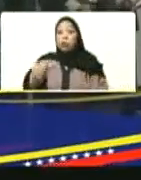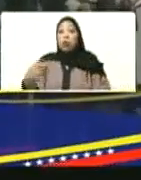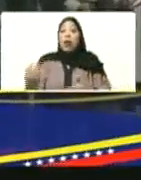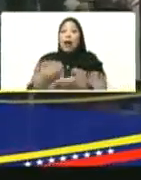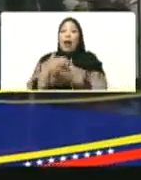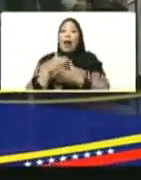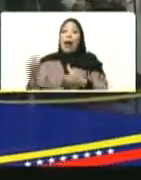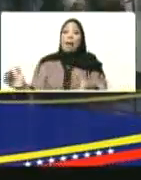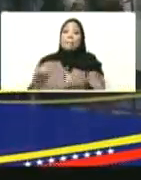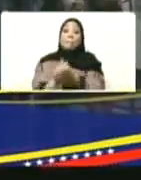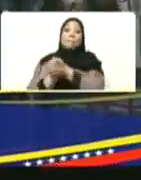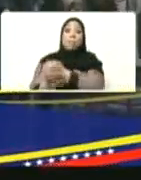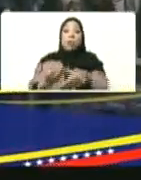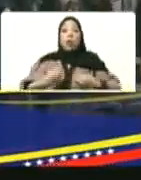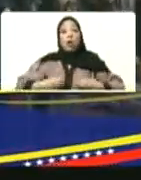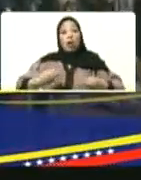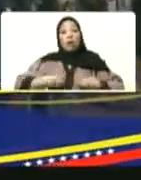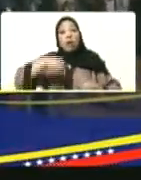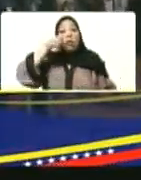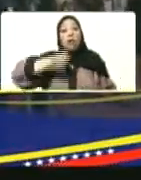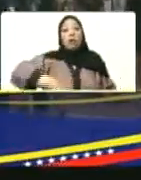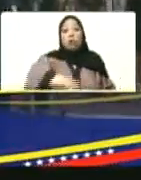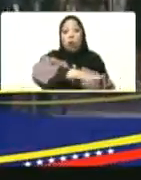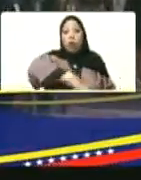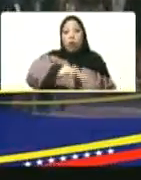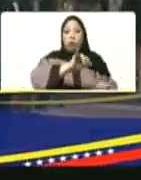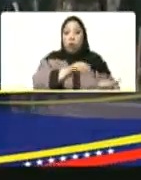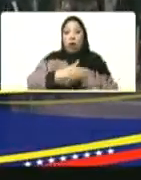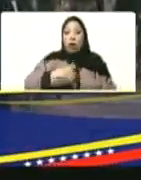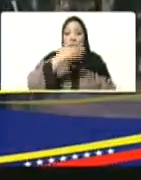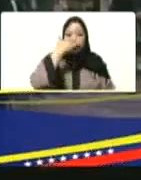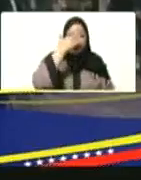l'appui vis-à-vis du peuple saharaui. Igual